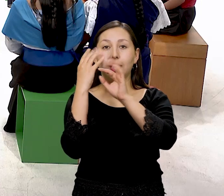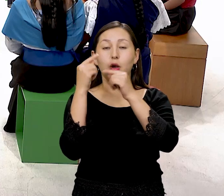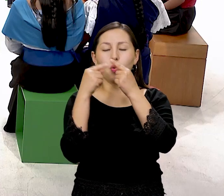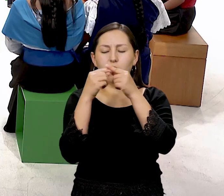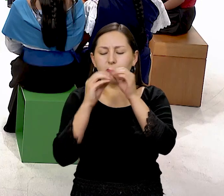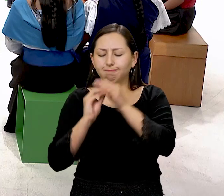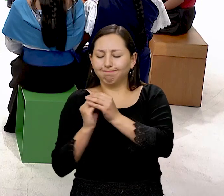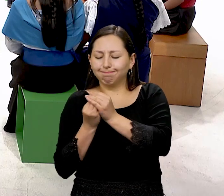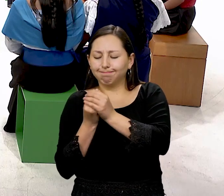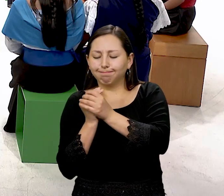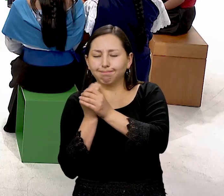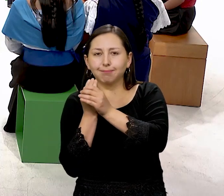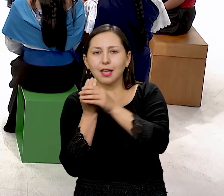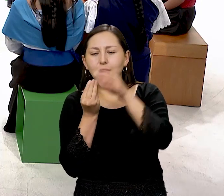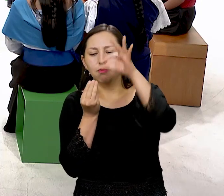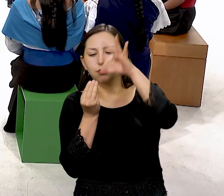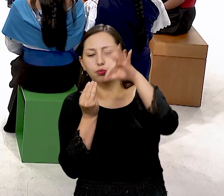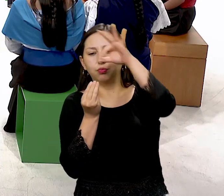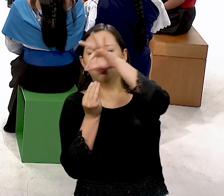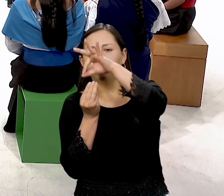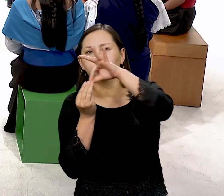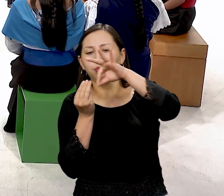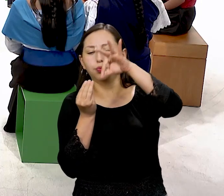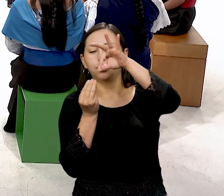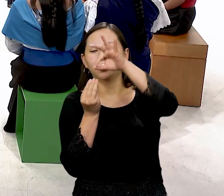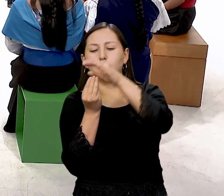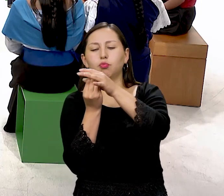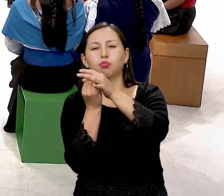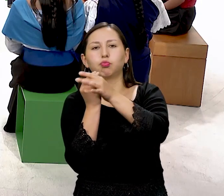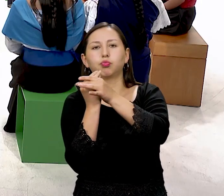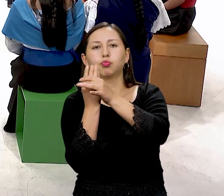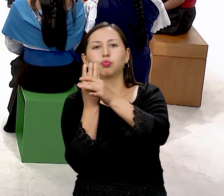la formación de la vaina y el llenado de la vaina.